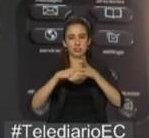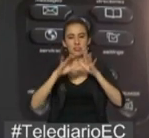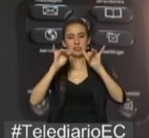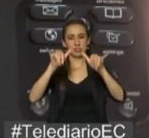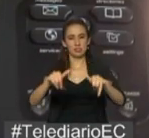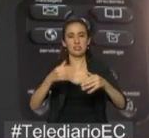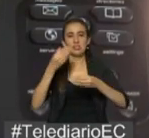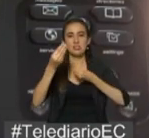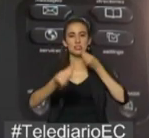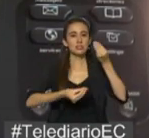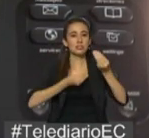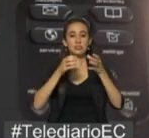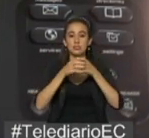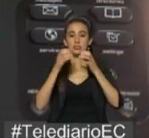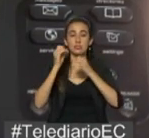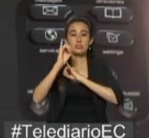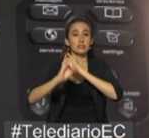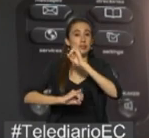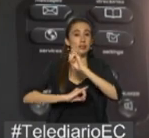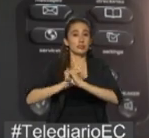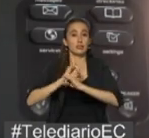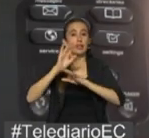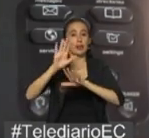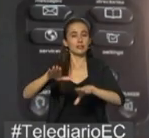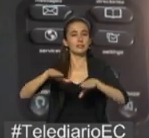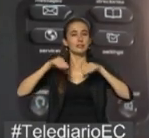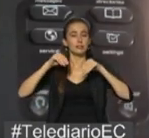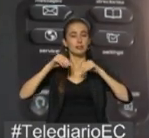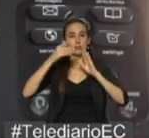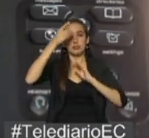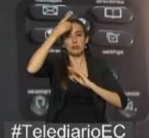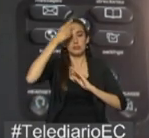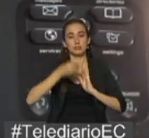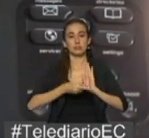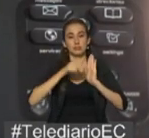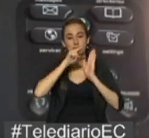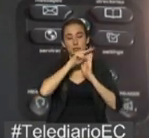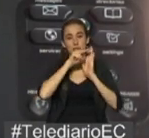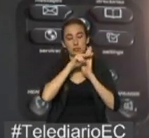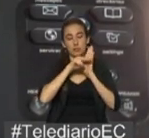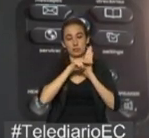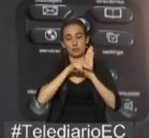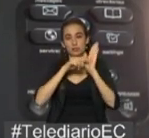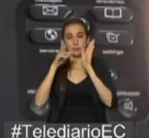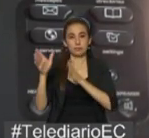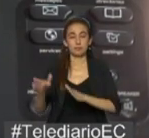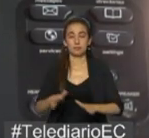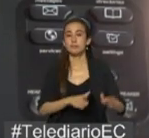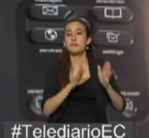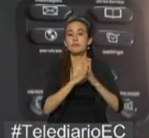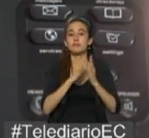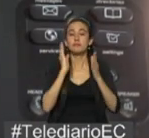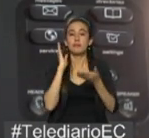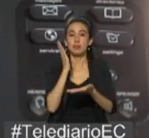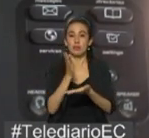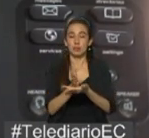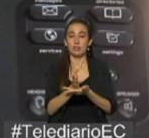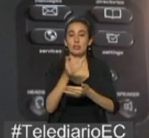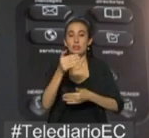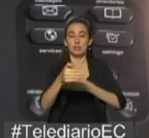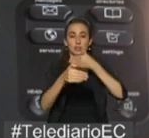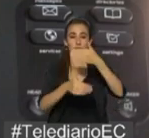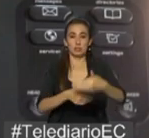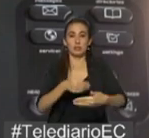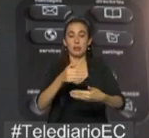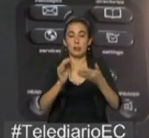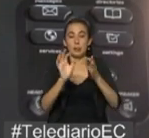una acción internacional a favor de prevenir la expansión, de frenar la expansión de este virus, que ya